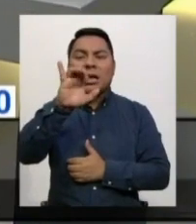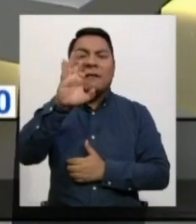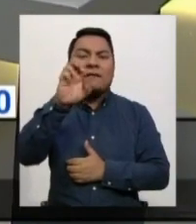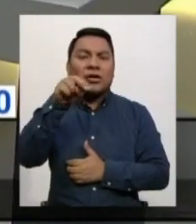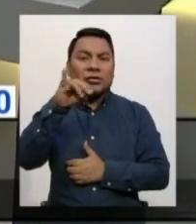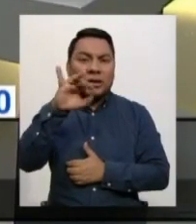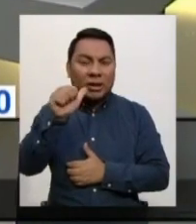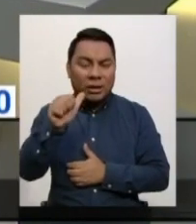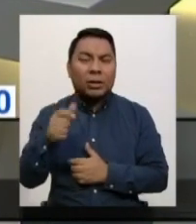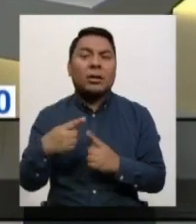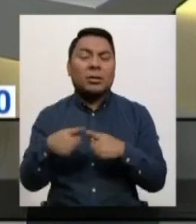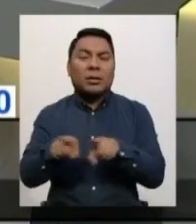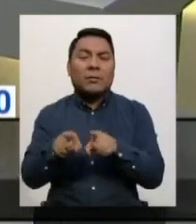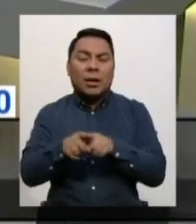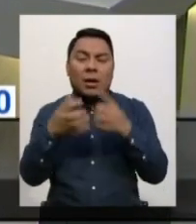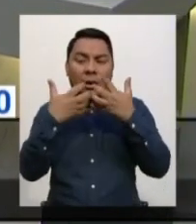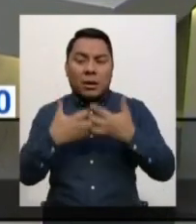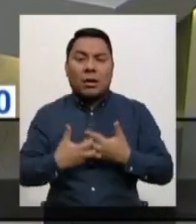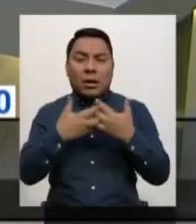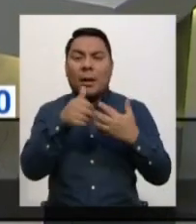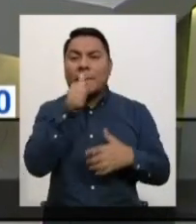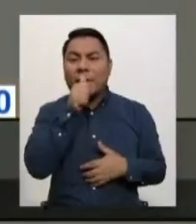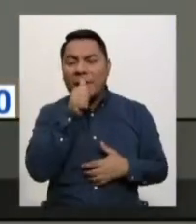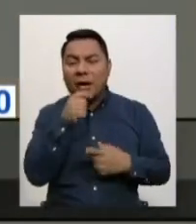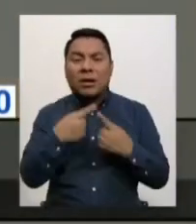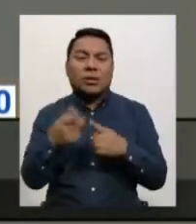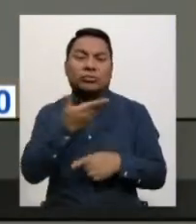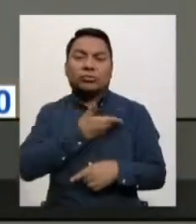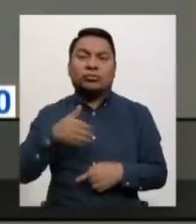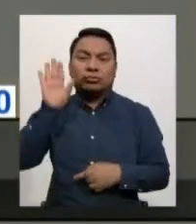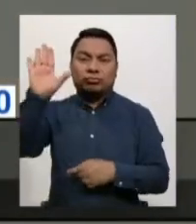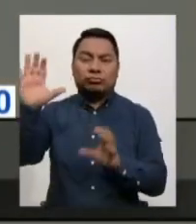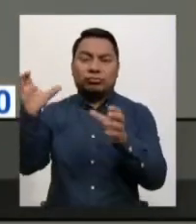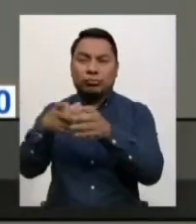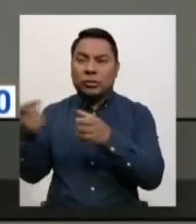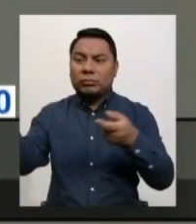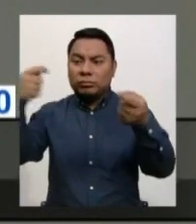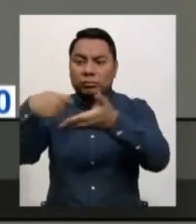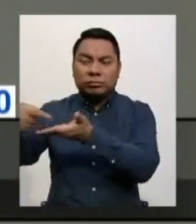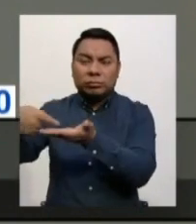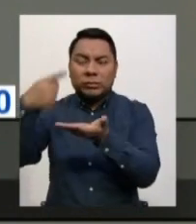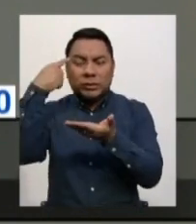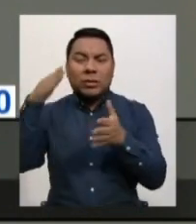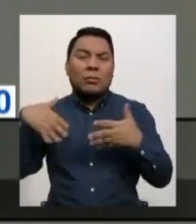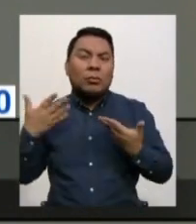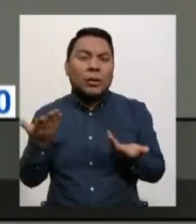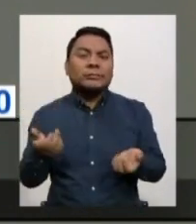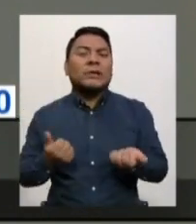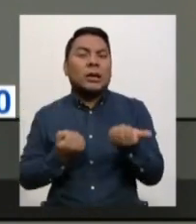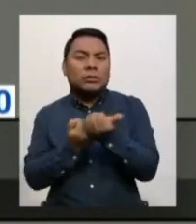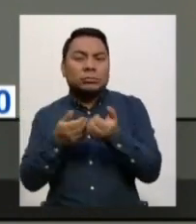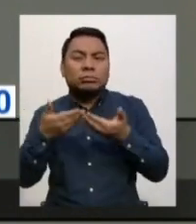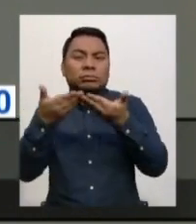y organizaciones de sociedad civil están actuando en esta materia y hay la esperanza de que eso logre contrapesar